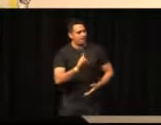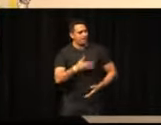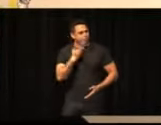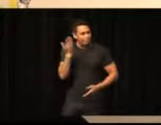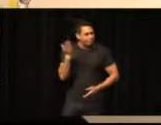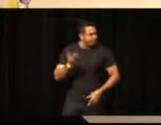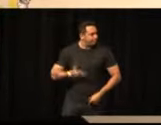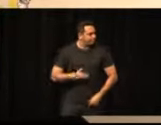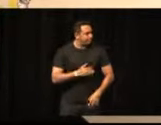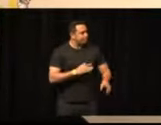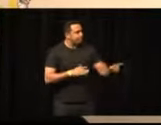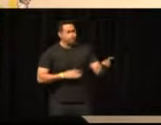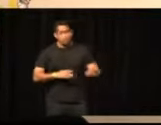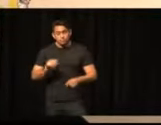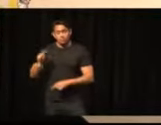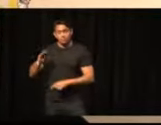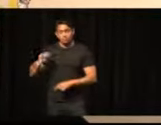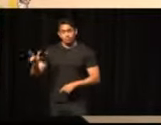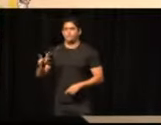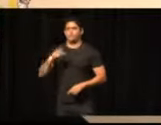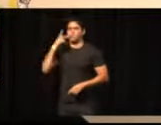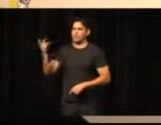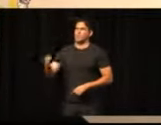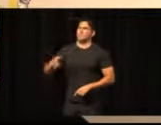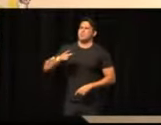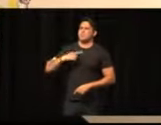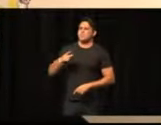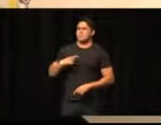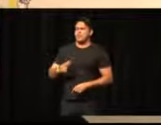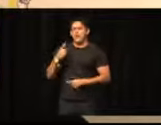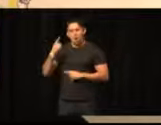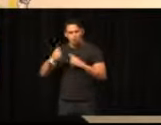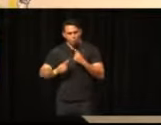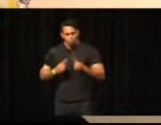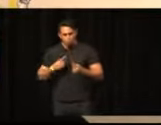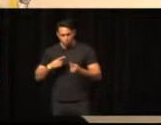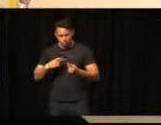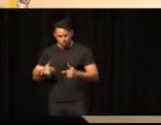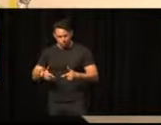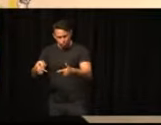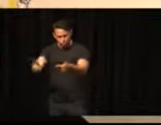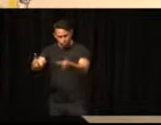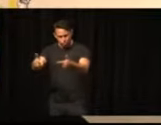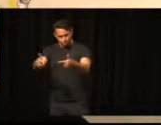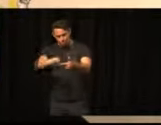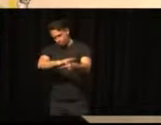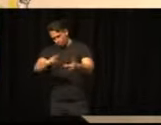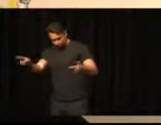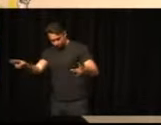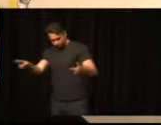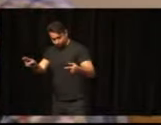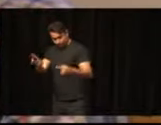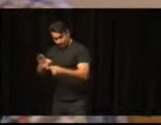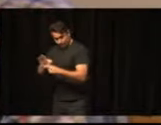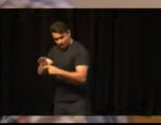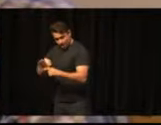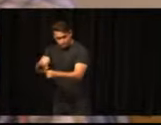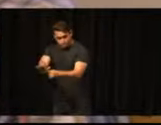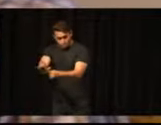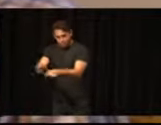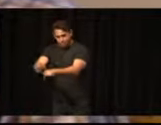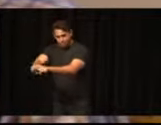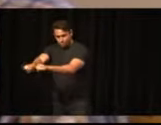Nosotros también tenemos algunas acciones. Yo enumeré, por ejemplo, apoyo a la formación de los